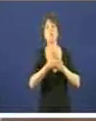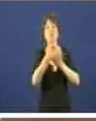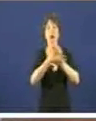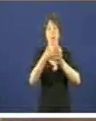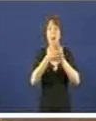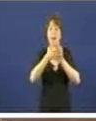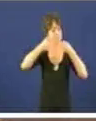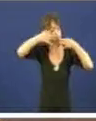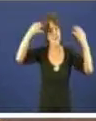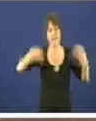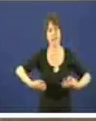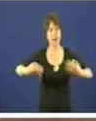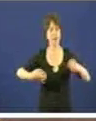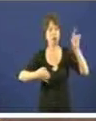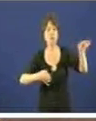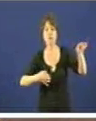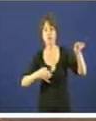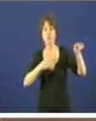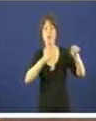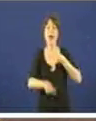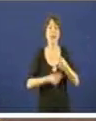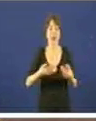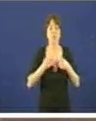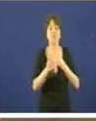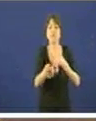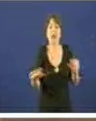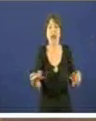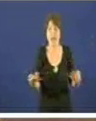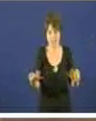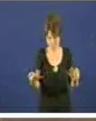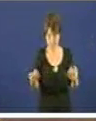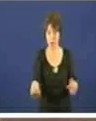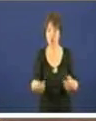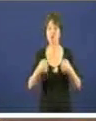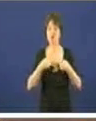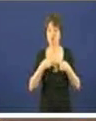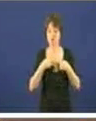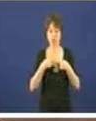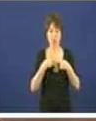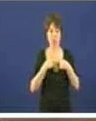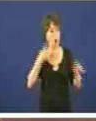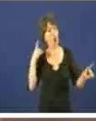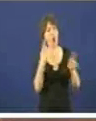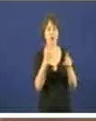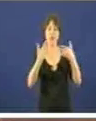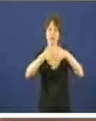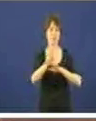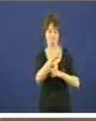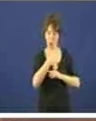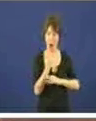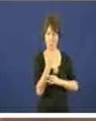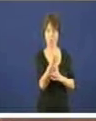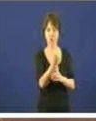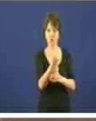falemos realmente do que vostede pode facer. Eu non estou en contra da fusión, apoiámola.